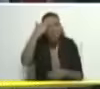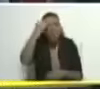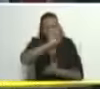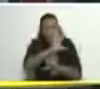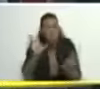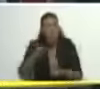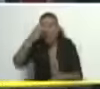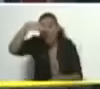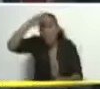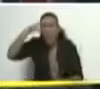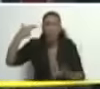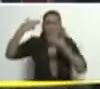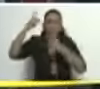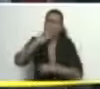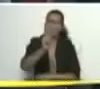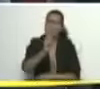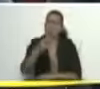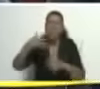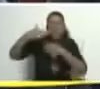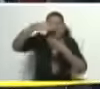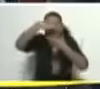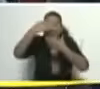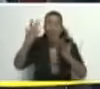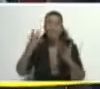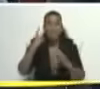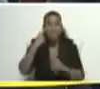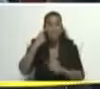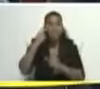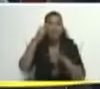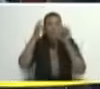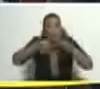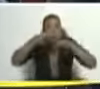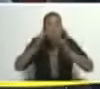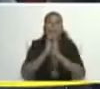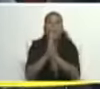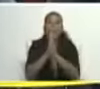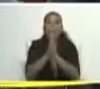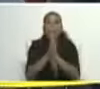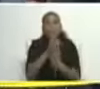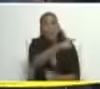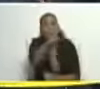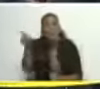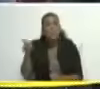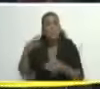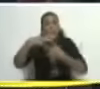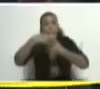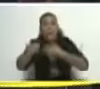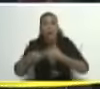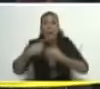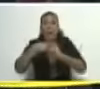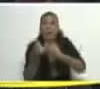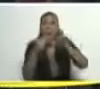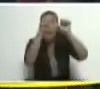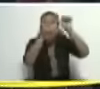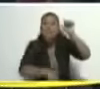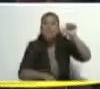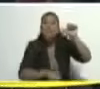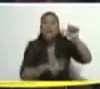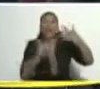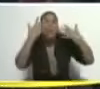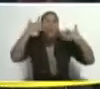que no es cierto, pero seguimos instando a que se saque a Cuba de esta lista.